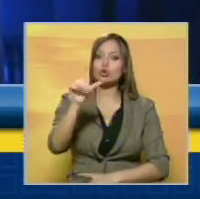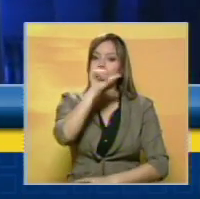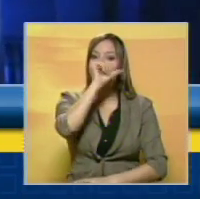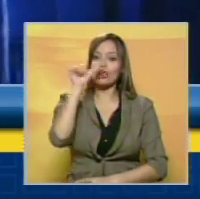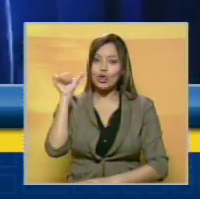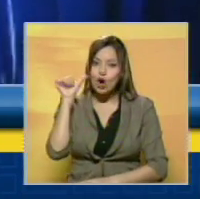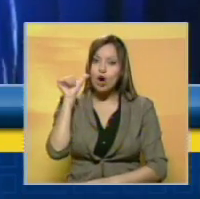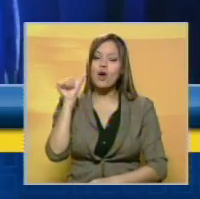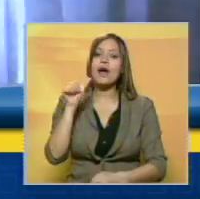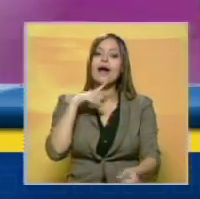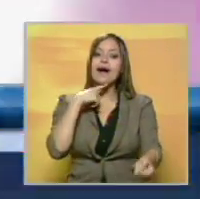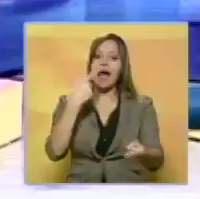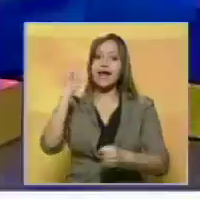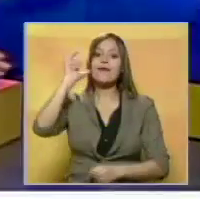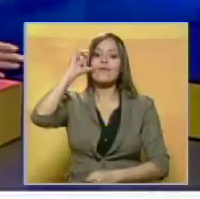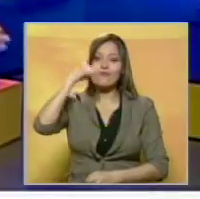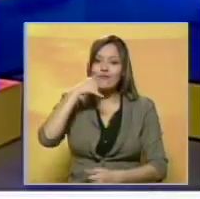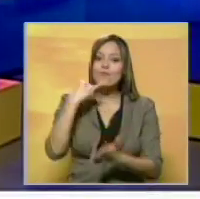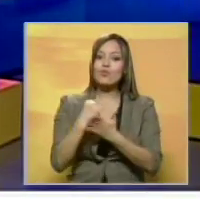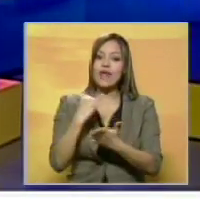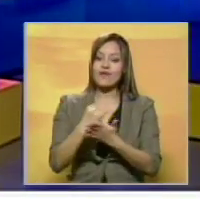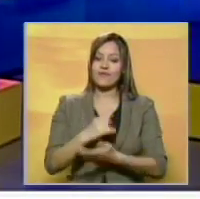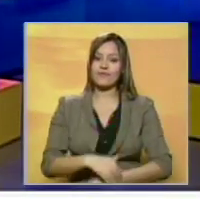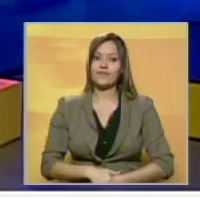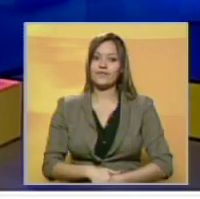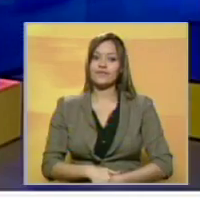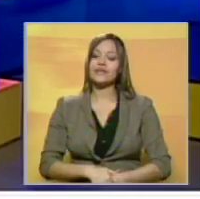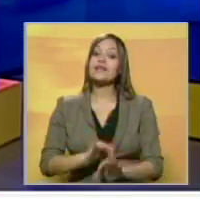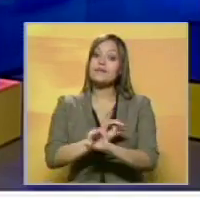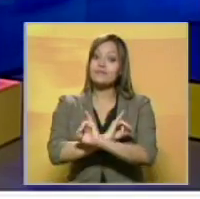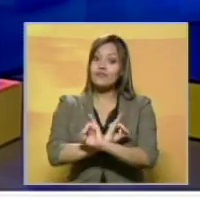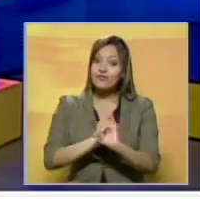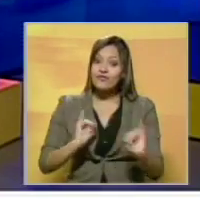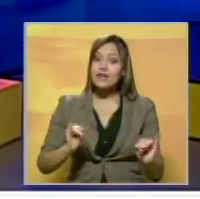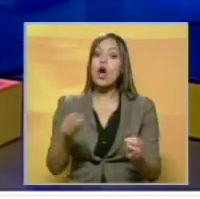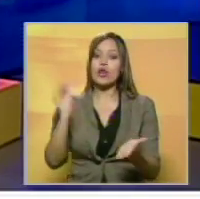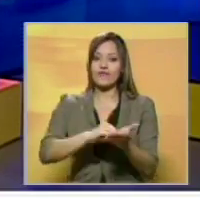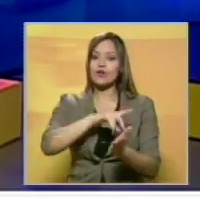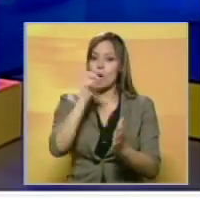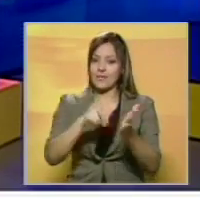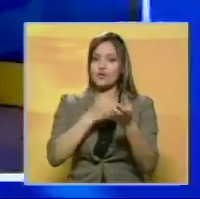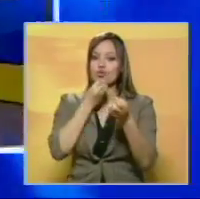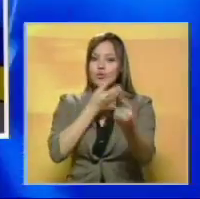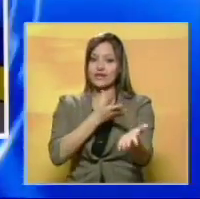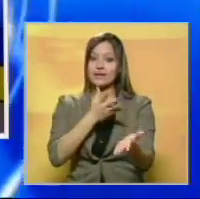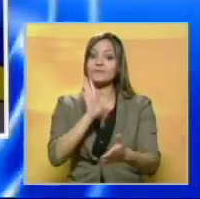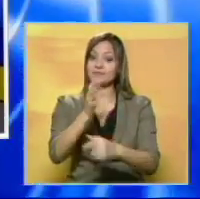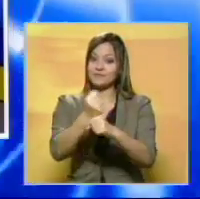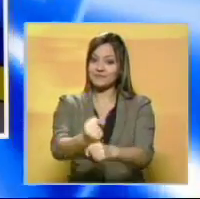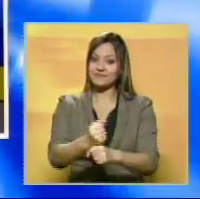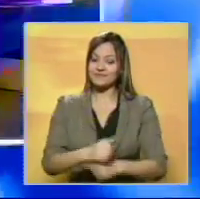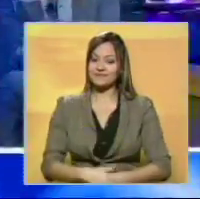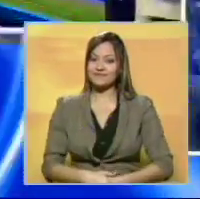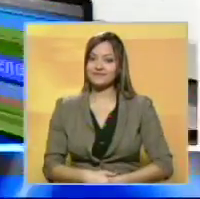estupefacientes tras un examen de orina. No se muevan, todo esto y más en tan solo minutos aquí en Estrenos y Estrellas. Allí nos vemos.